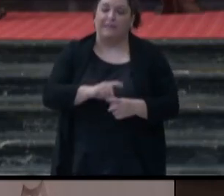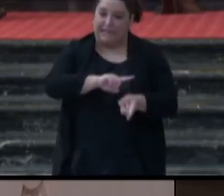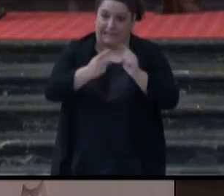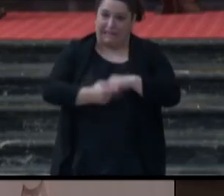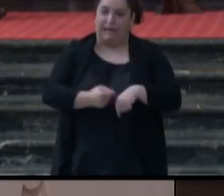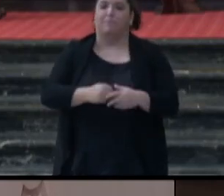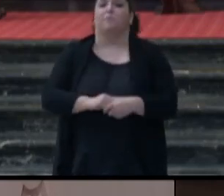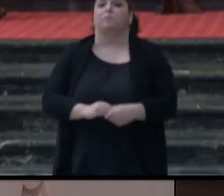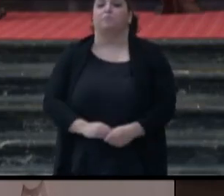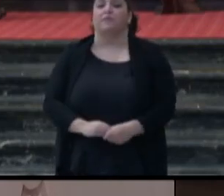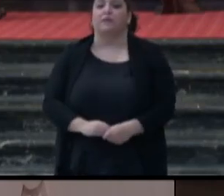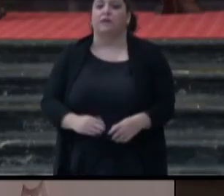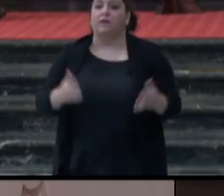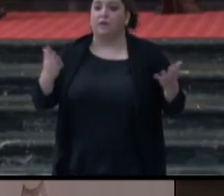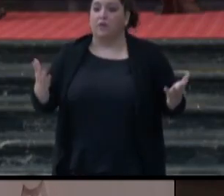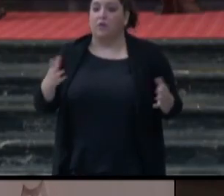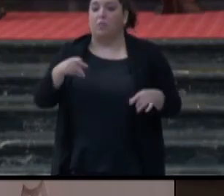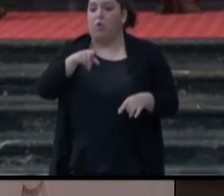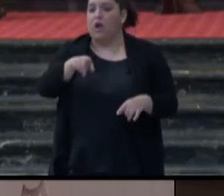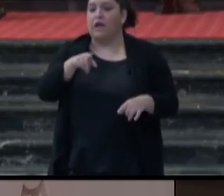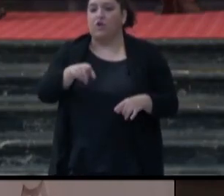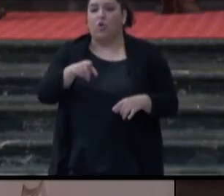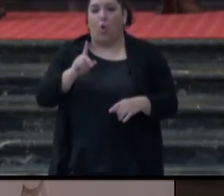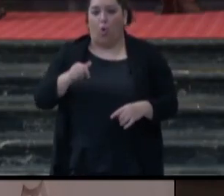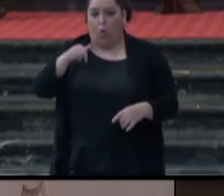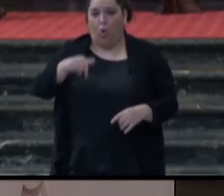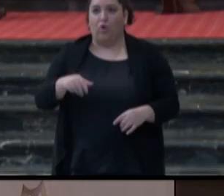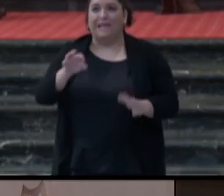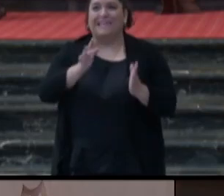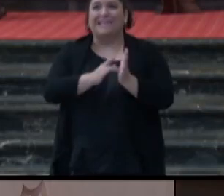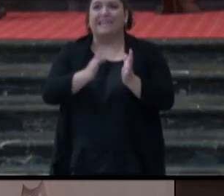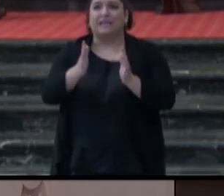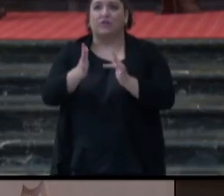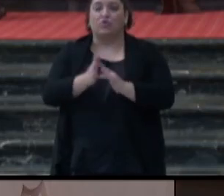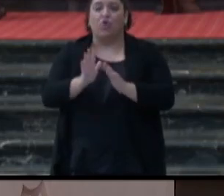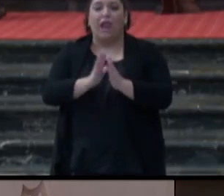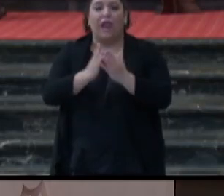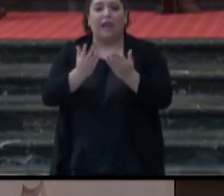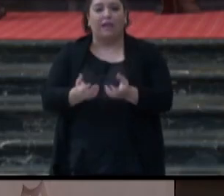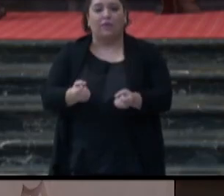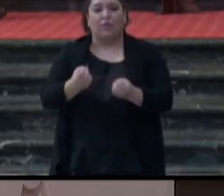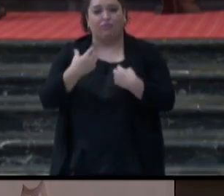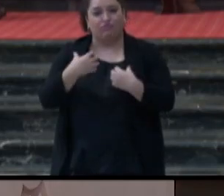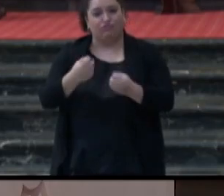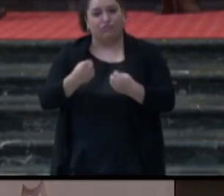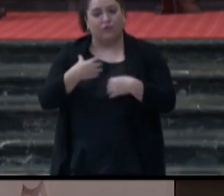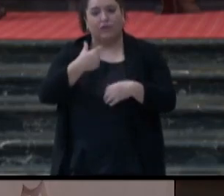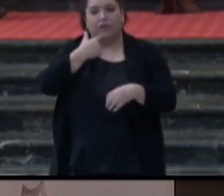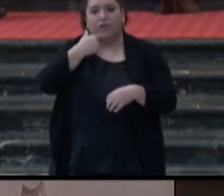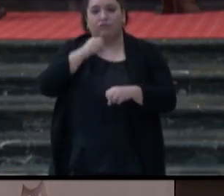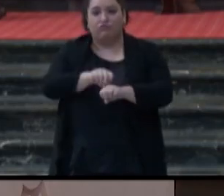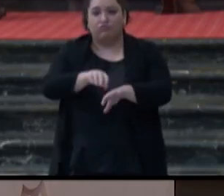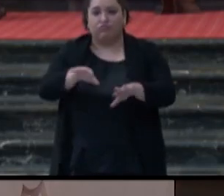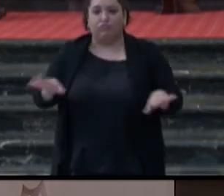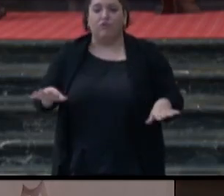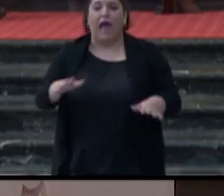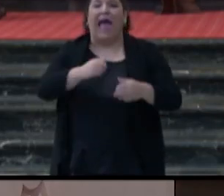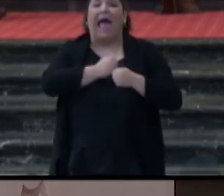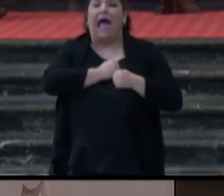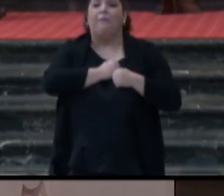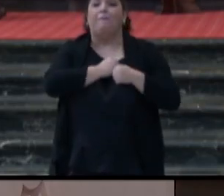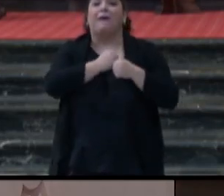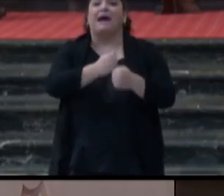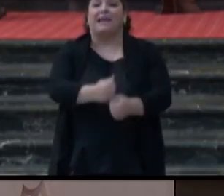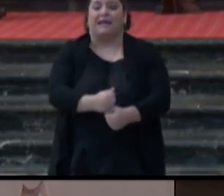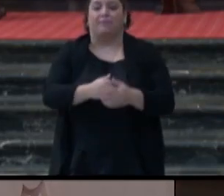recibir pues esto es lo que nos manda hoy Jesús en el evangelio amarás responde a la